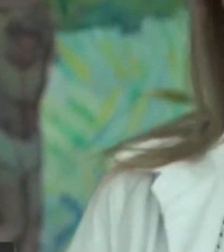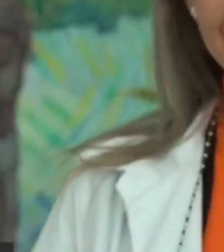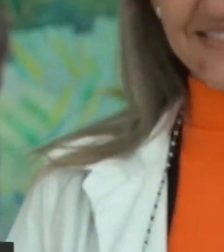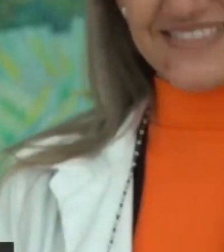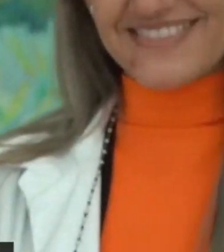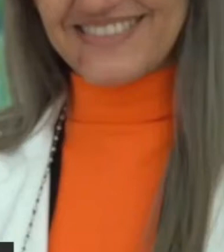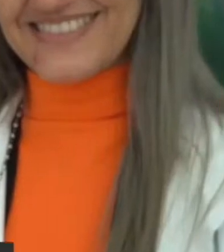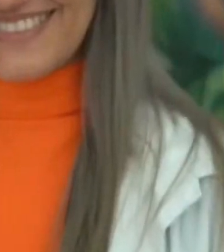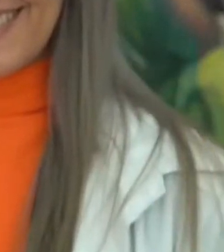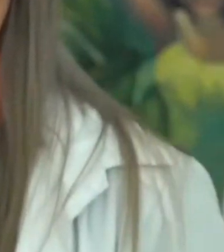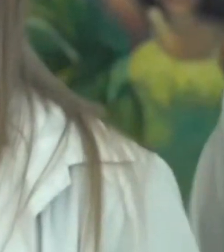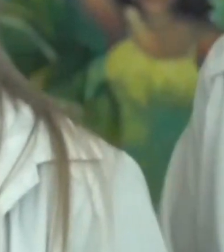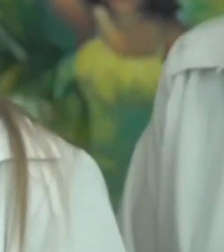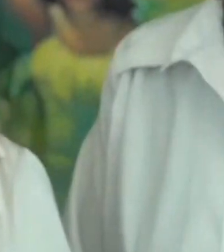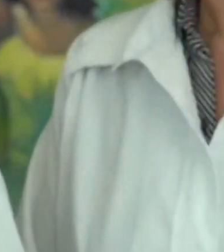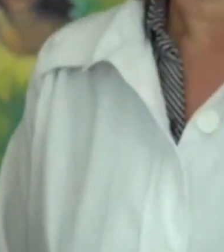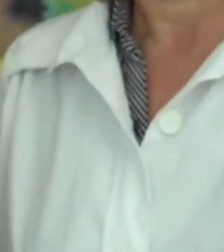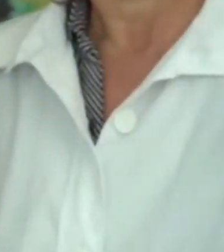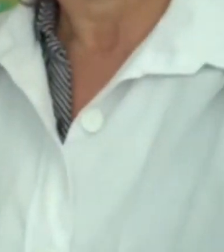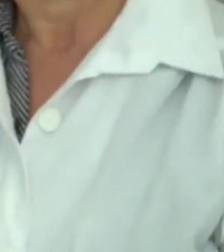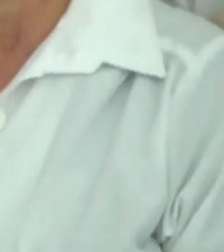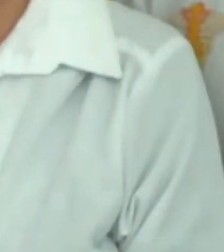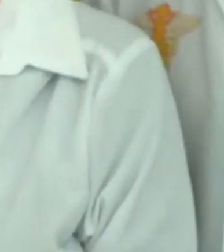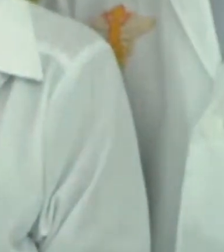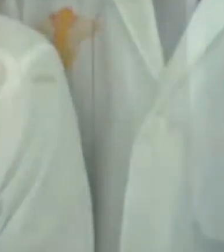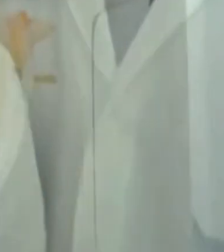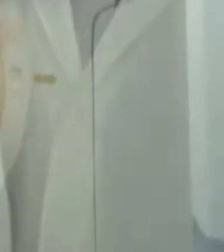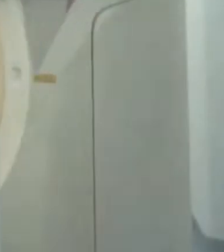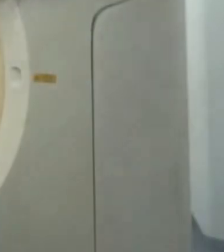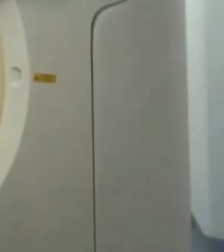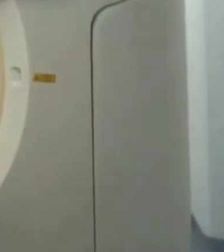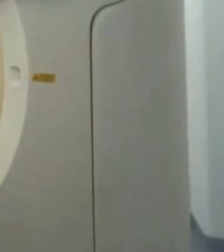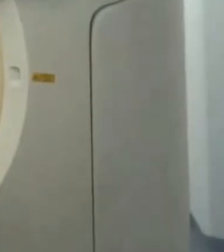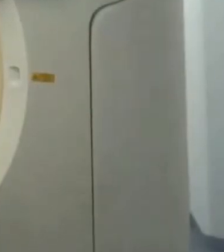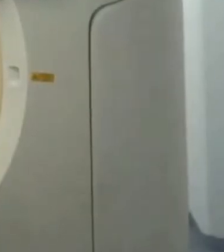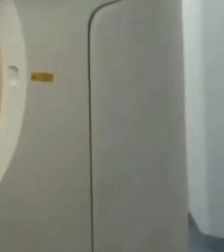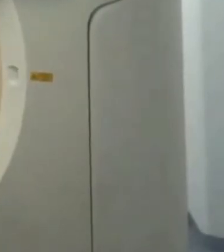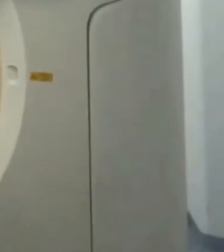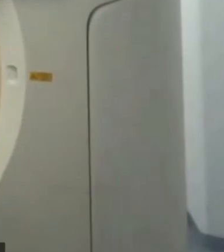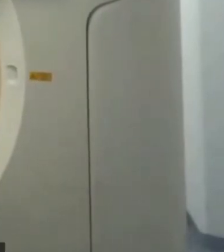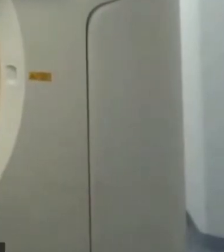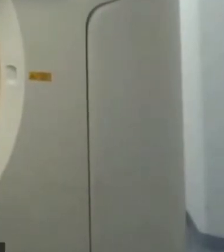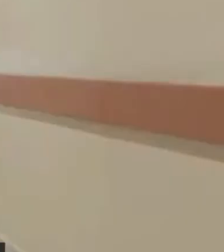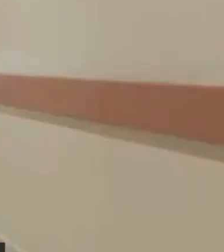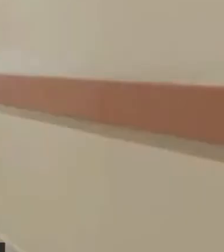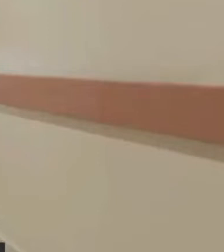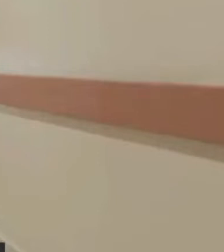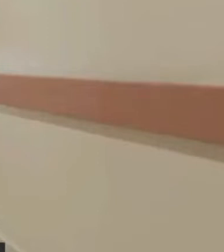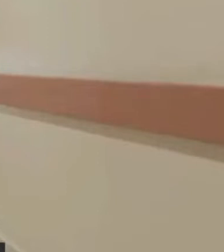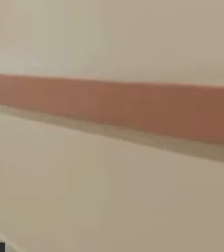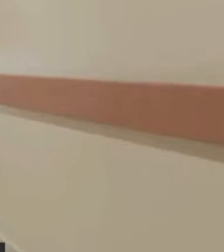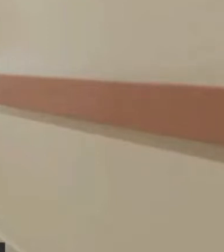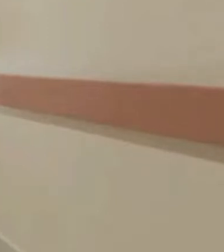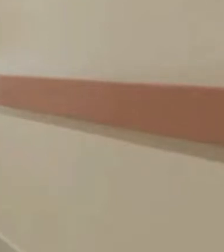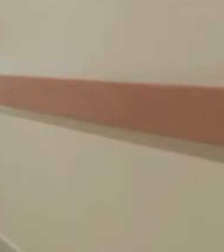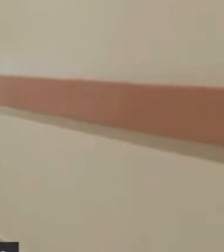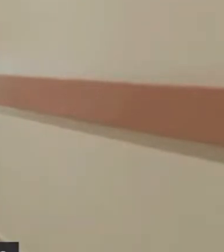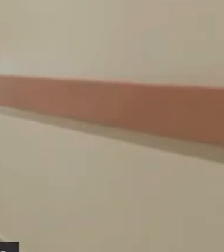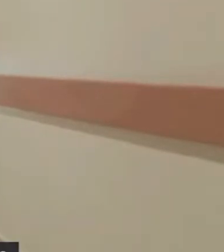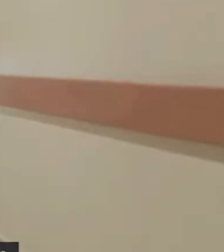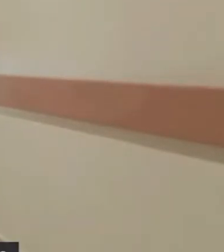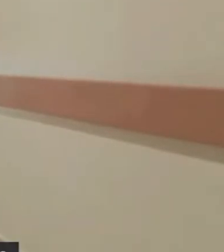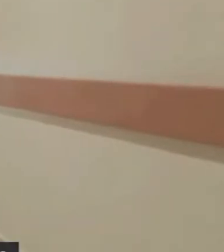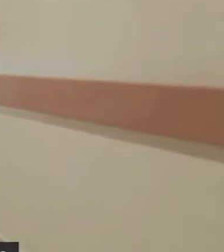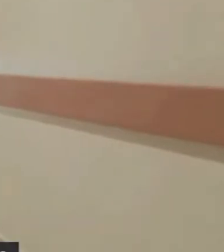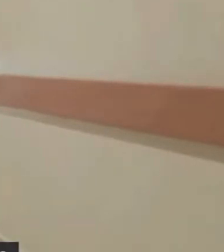médicas, especialistas de países hermanos, interesados en trabajar en México. Esta es una oportunidad de hacer historia